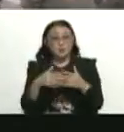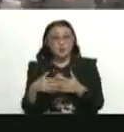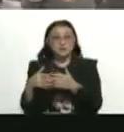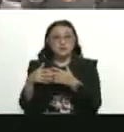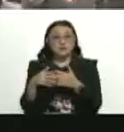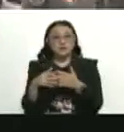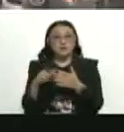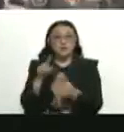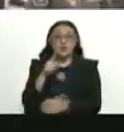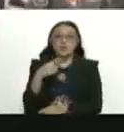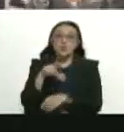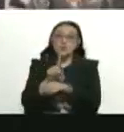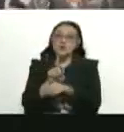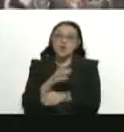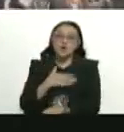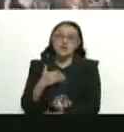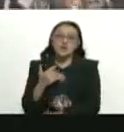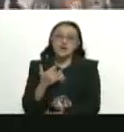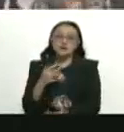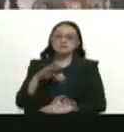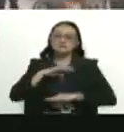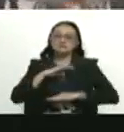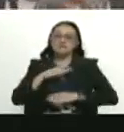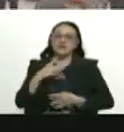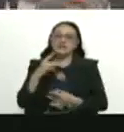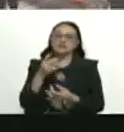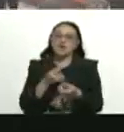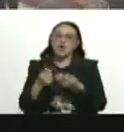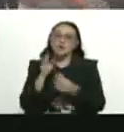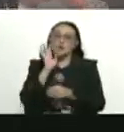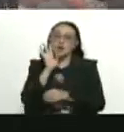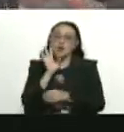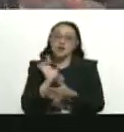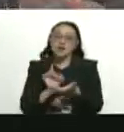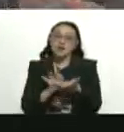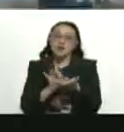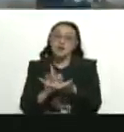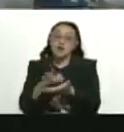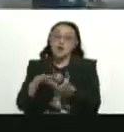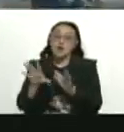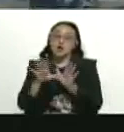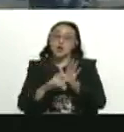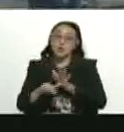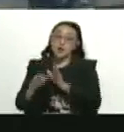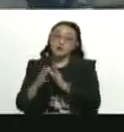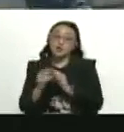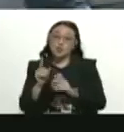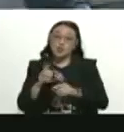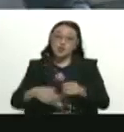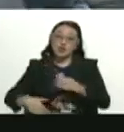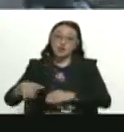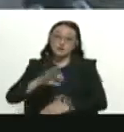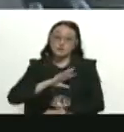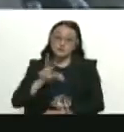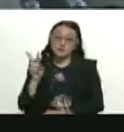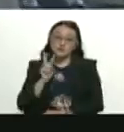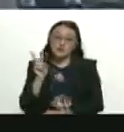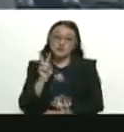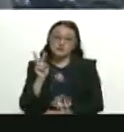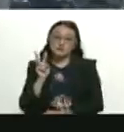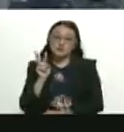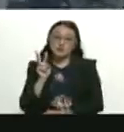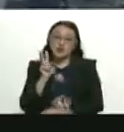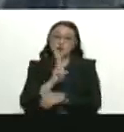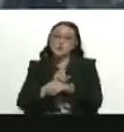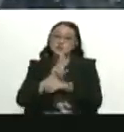solo buscan satisfacer sus intereses económicos para despojarnos de nuestros recursos, empleando y comprando a estos lacayos que siempre han